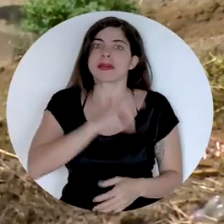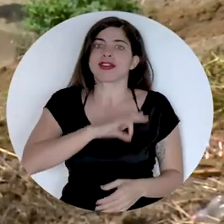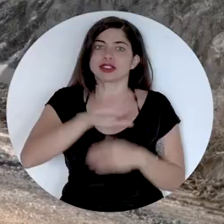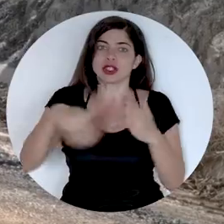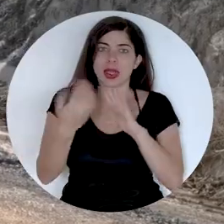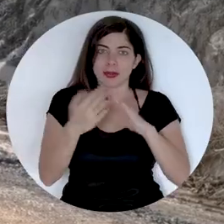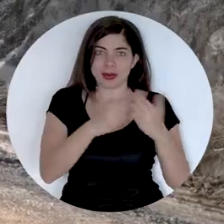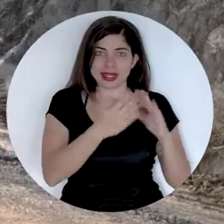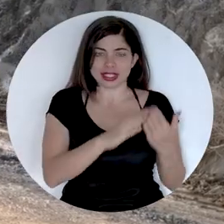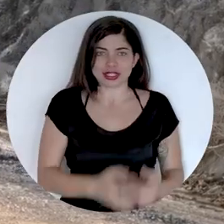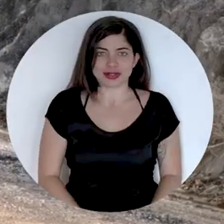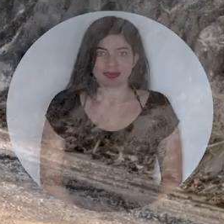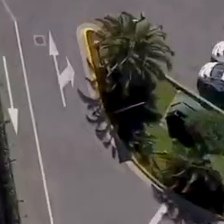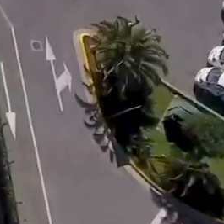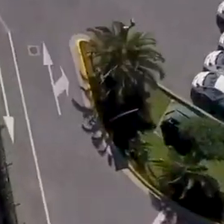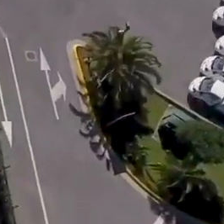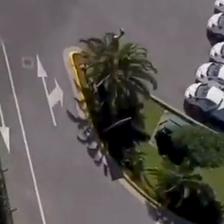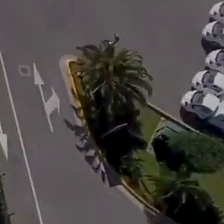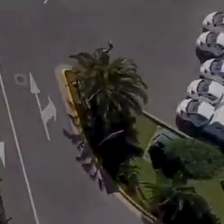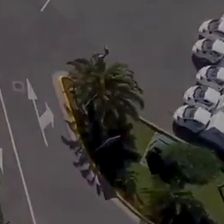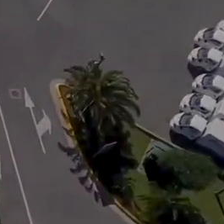reactivación económica y el bienestar de la población.